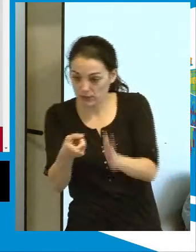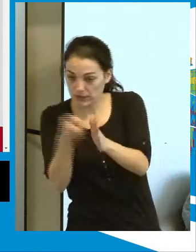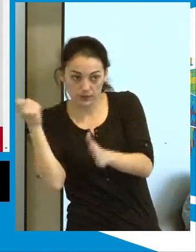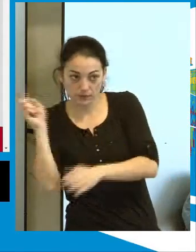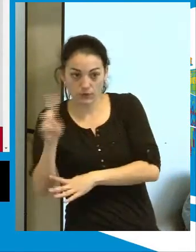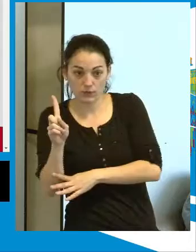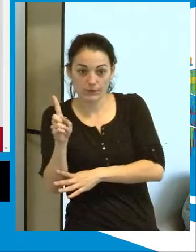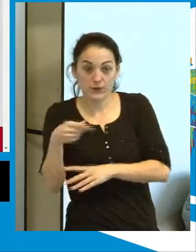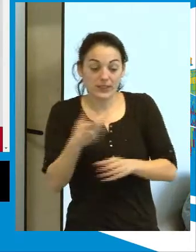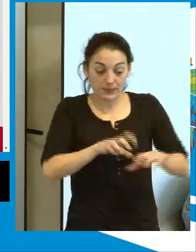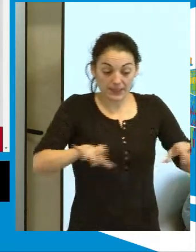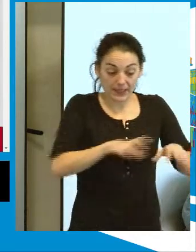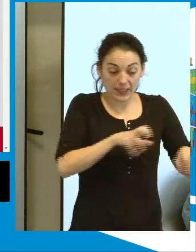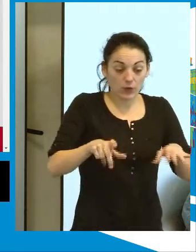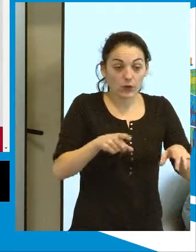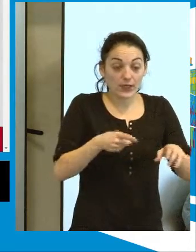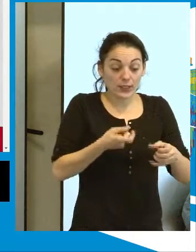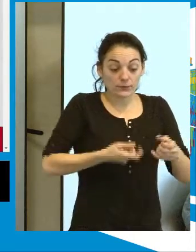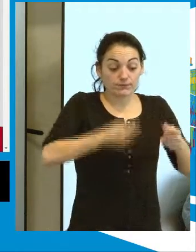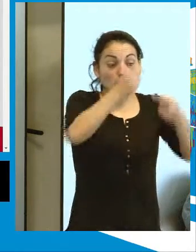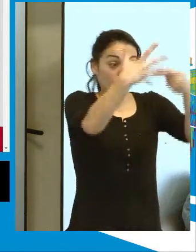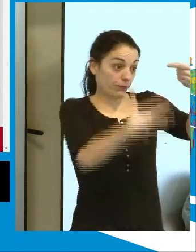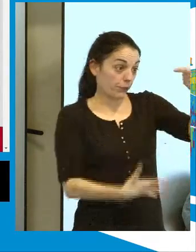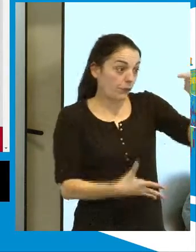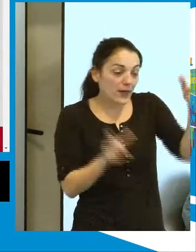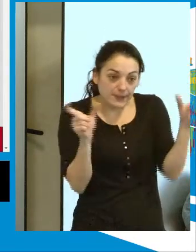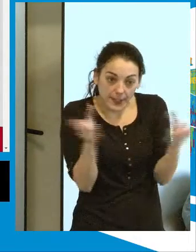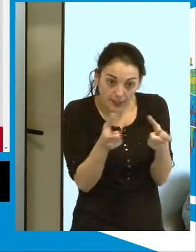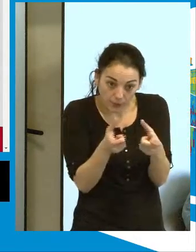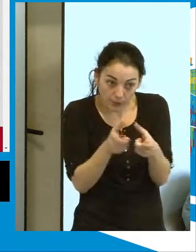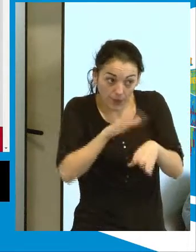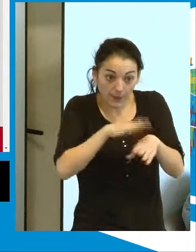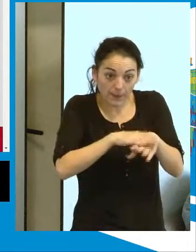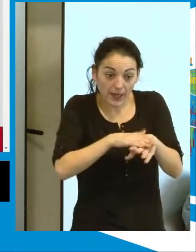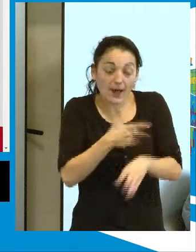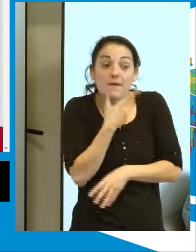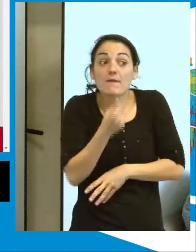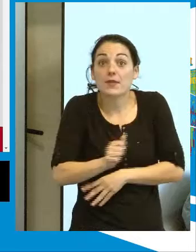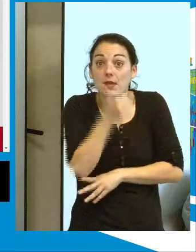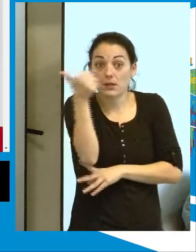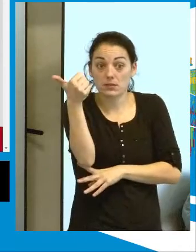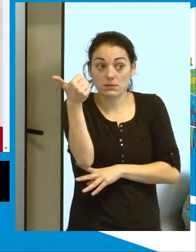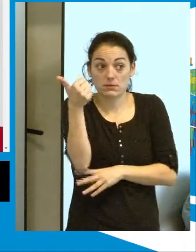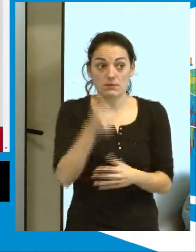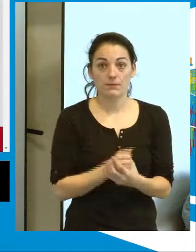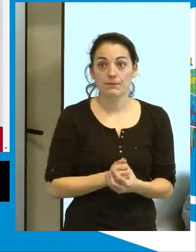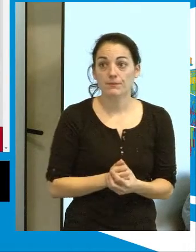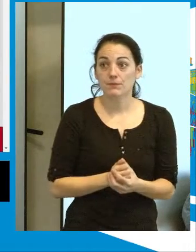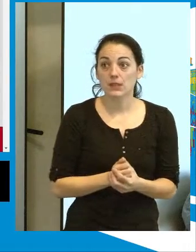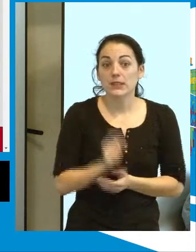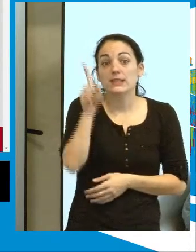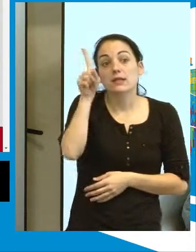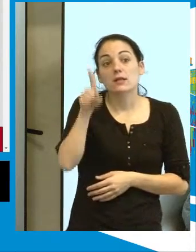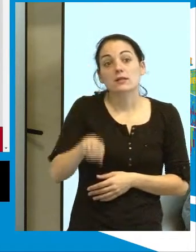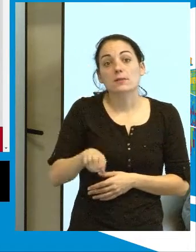lo que hace el teclado virtual es reducir el número de opciones. Nos da un conjunto de acciones para que sea más fácil tomar acción, ¿no? Y también